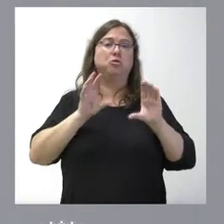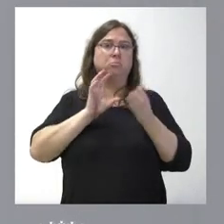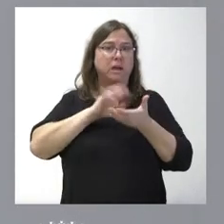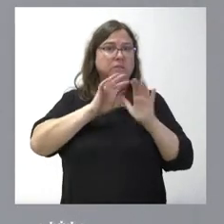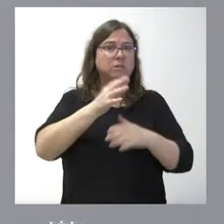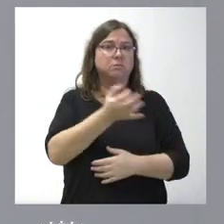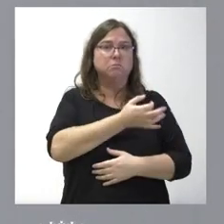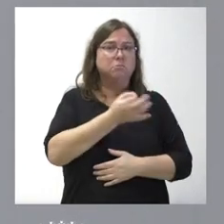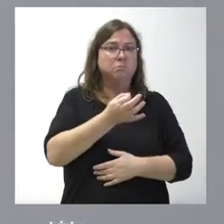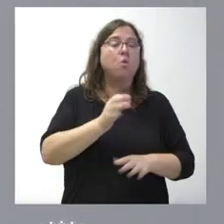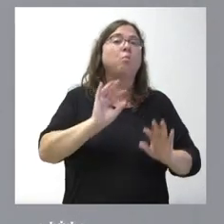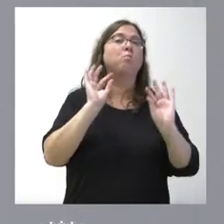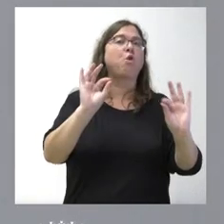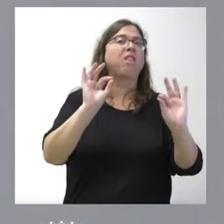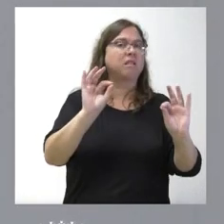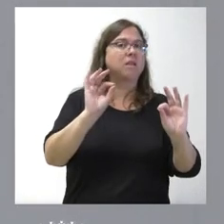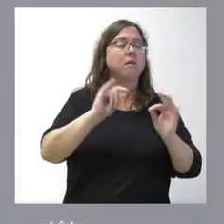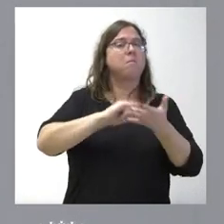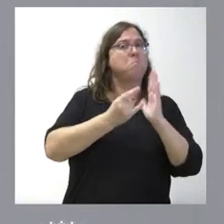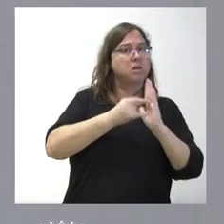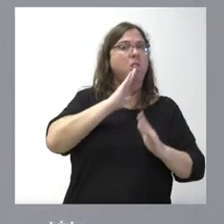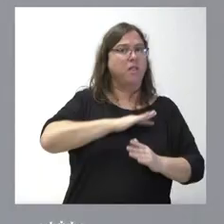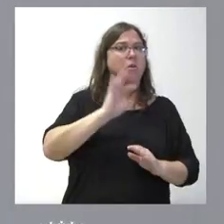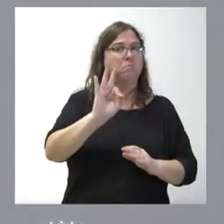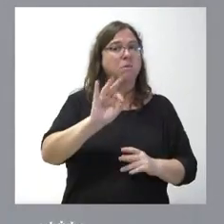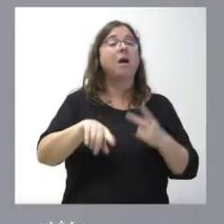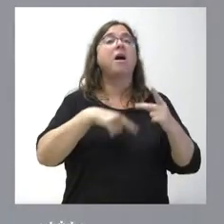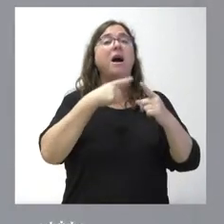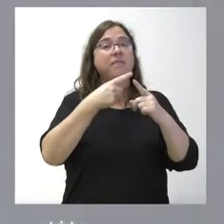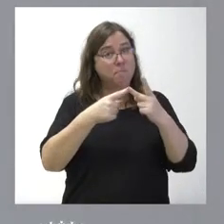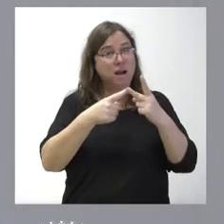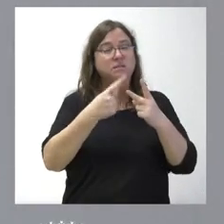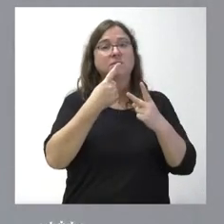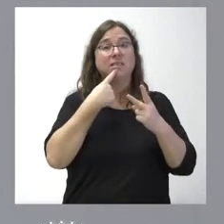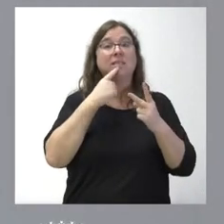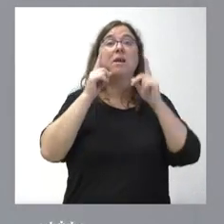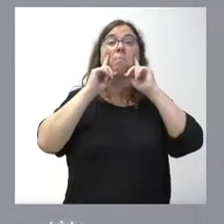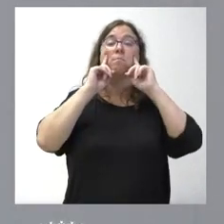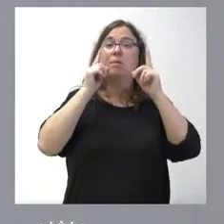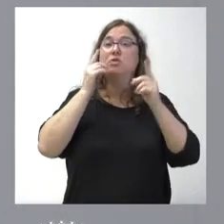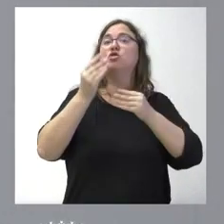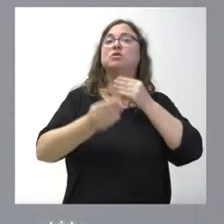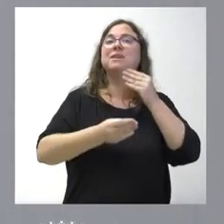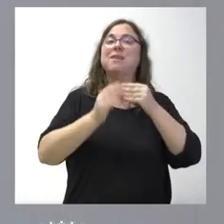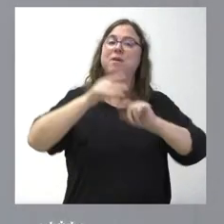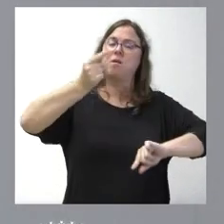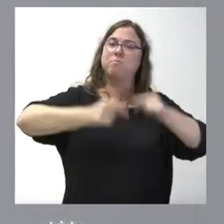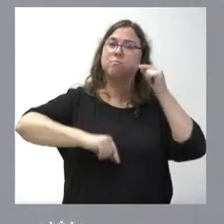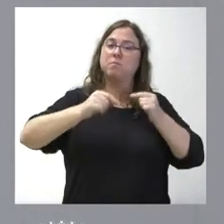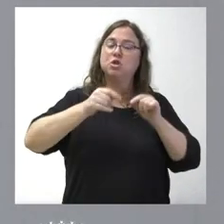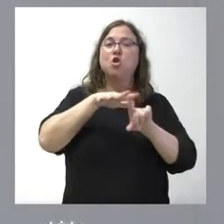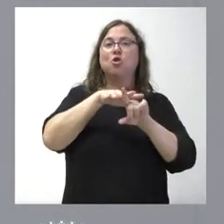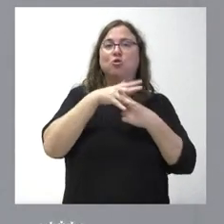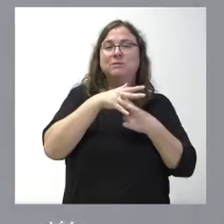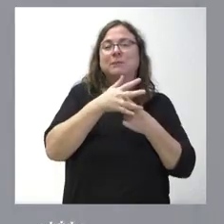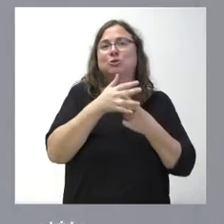extraordinariamente prudentes con la metodología adecuada Y que además reconoce que estas provisiones se hacen para un presupuesto en un contexto y un